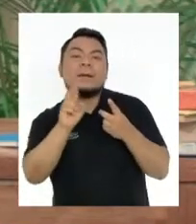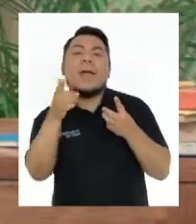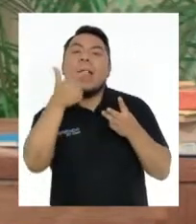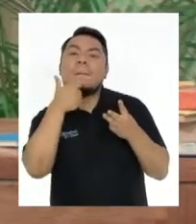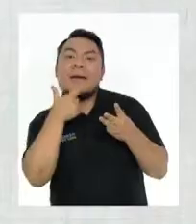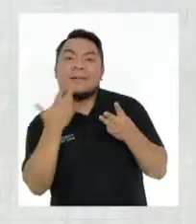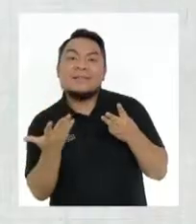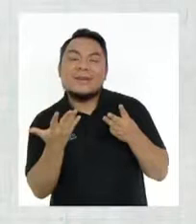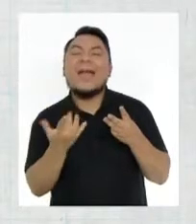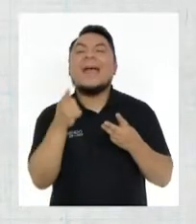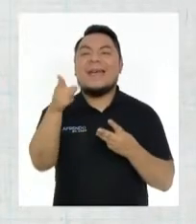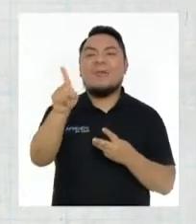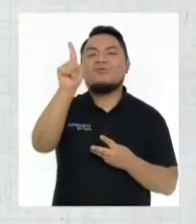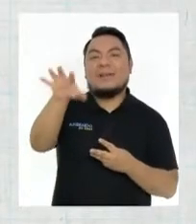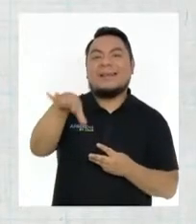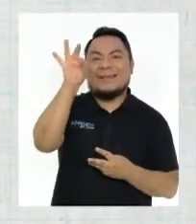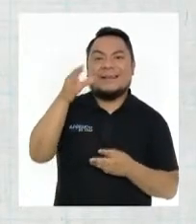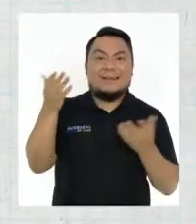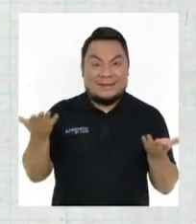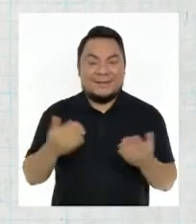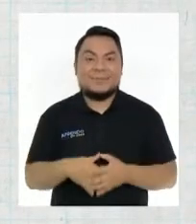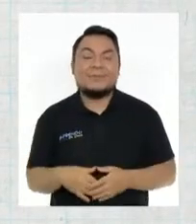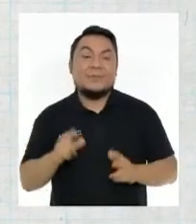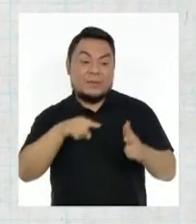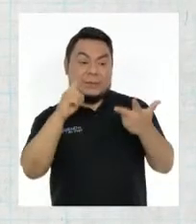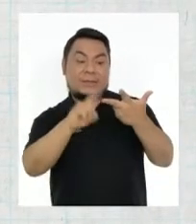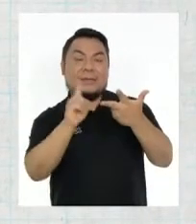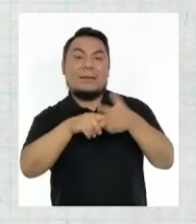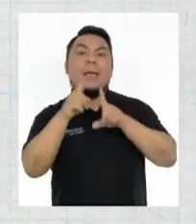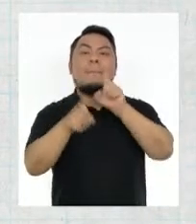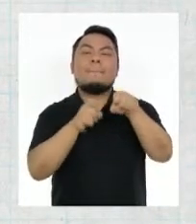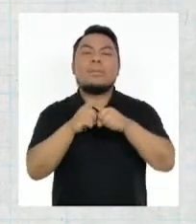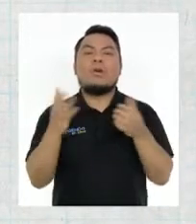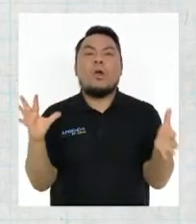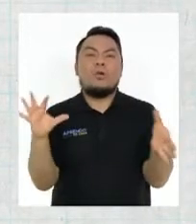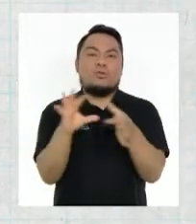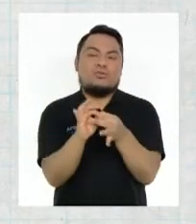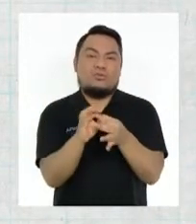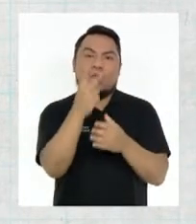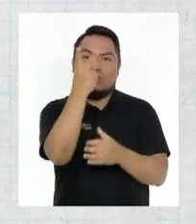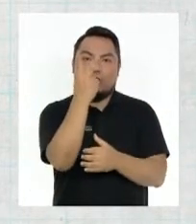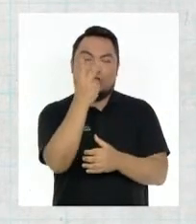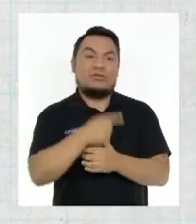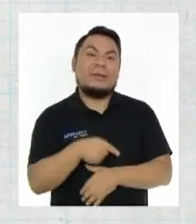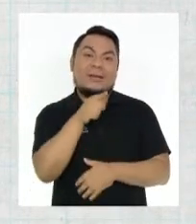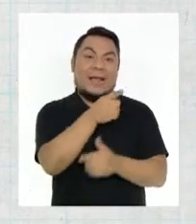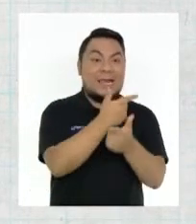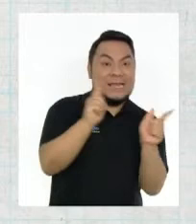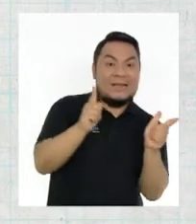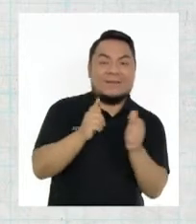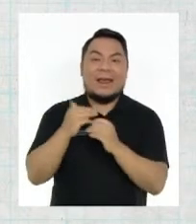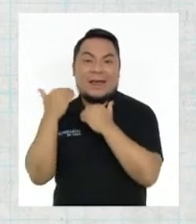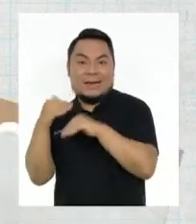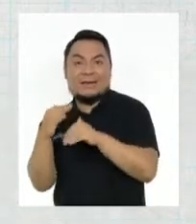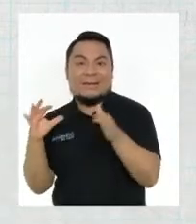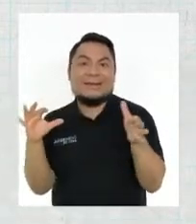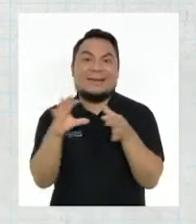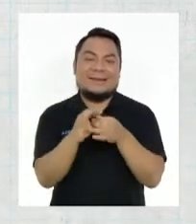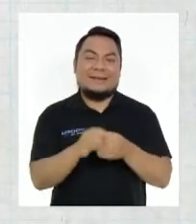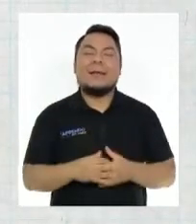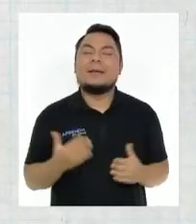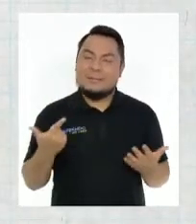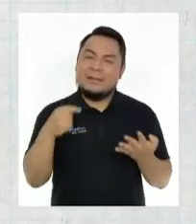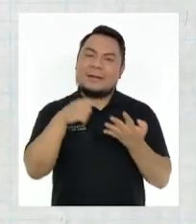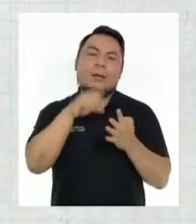amarillo? Y preguntas mixtas son combinaciones de las dos anteriores. En nuestro cuestionario